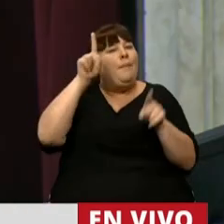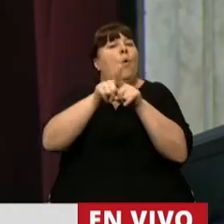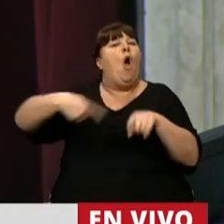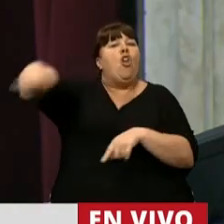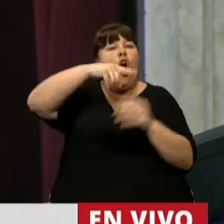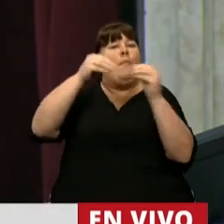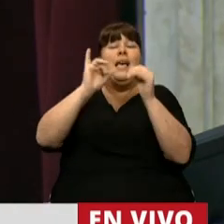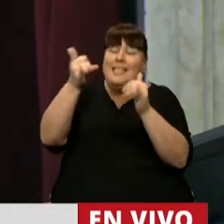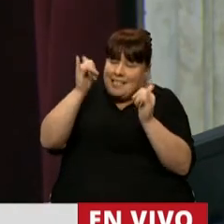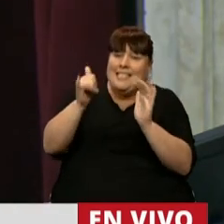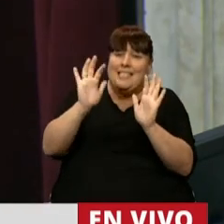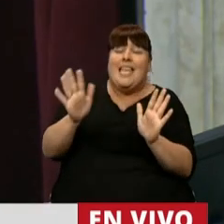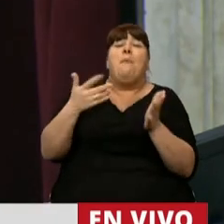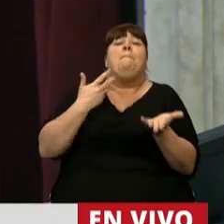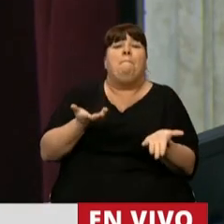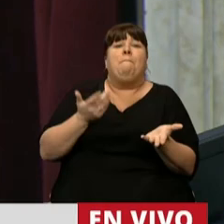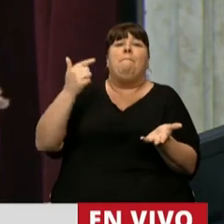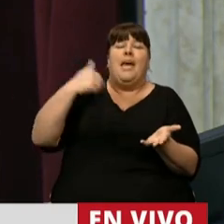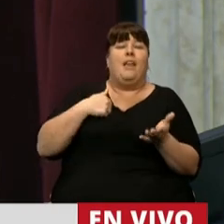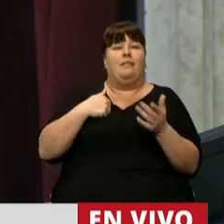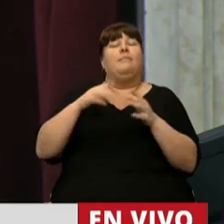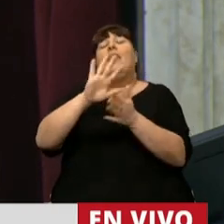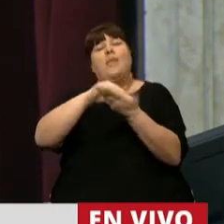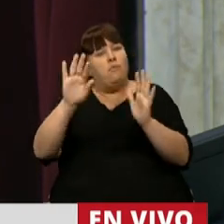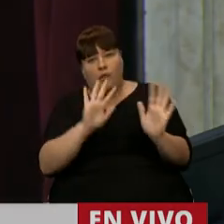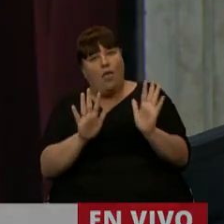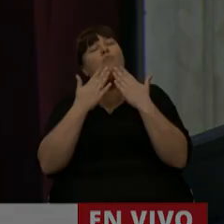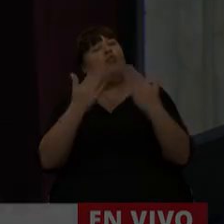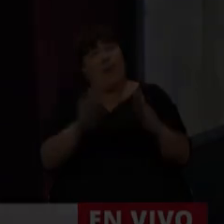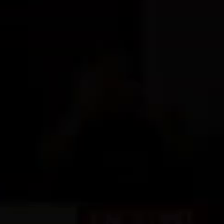sus compañeros de bancada también. Pero tengo una posición igualitaria. Muchas gracias. Está en un...